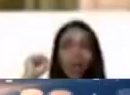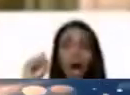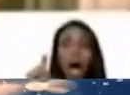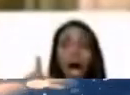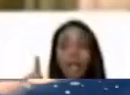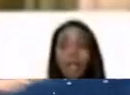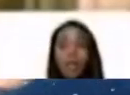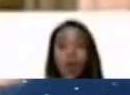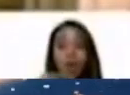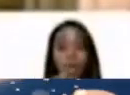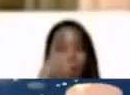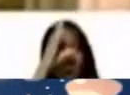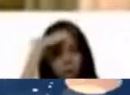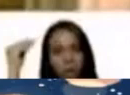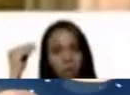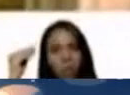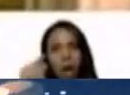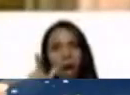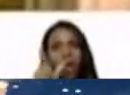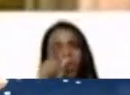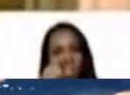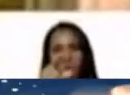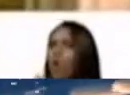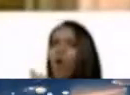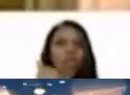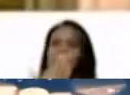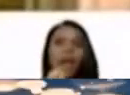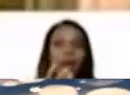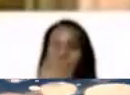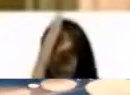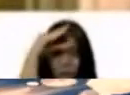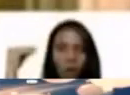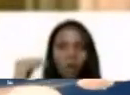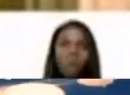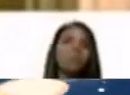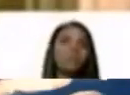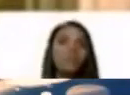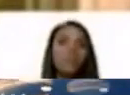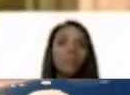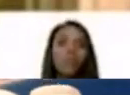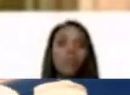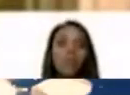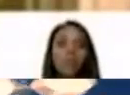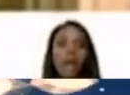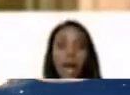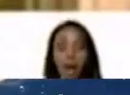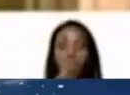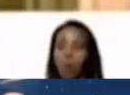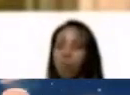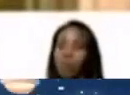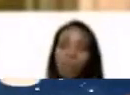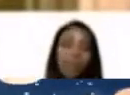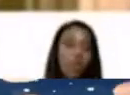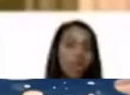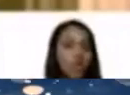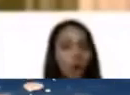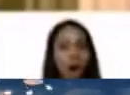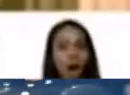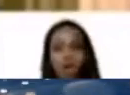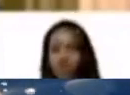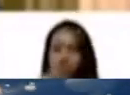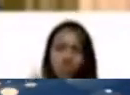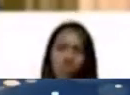es inviable cualquier salida electoral. Es Correcto. importante recordar que nosotros desde 1999 lo que vivimos es un teatro, porque en Venezuela no